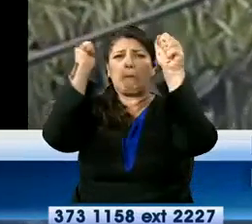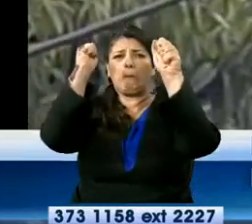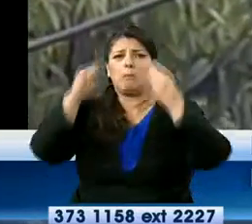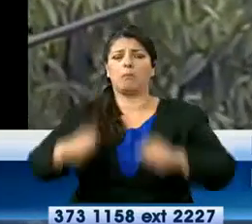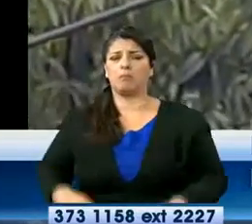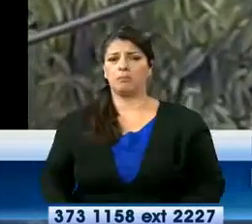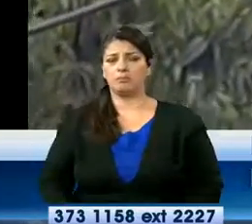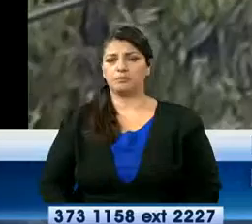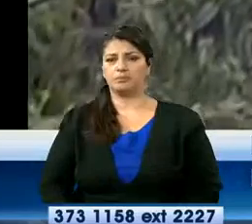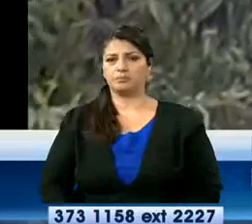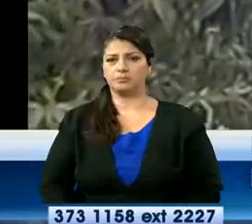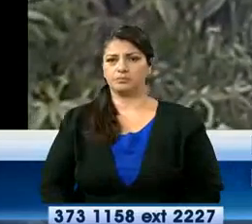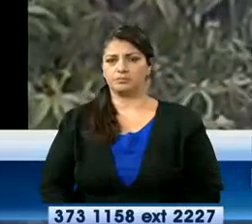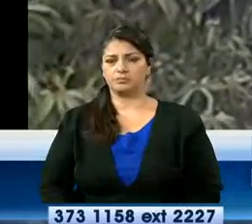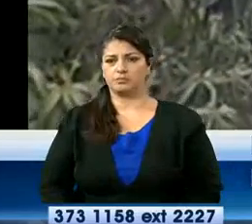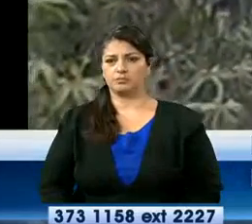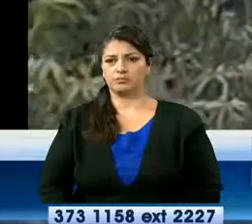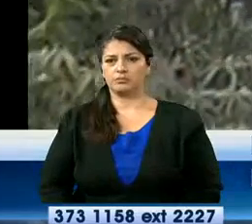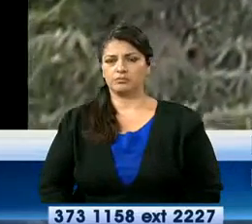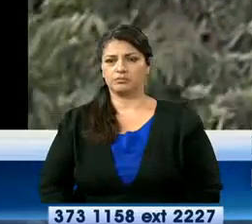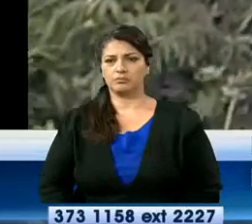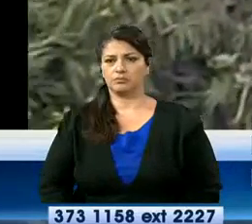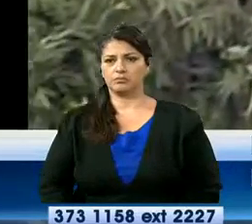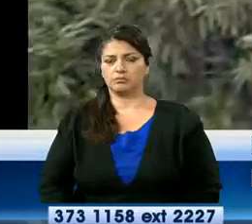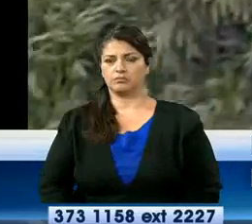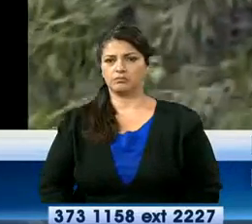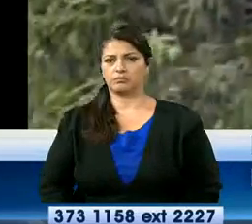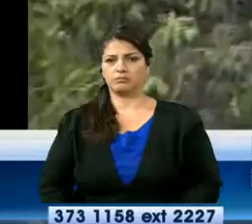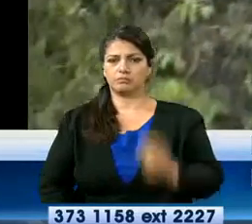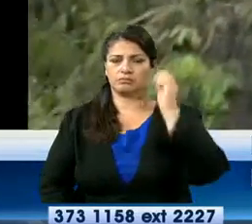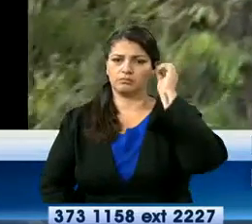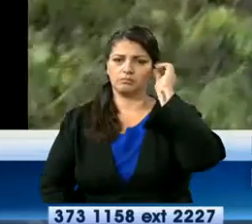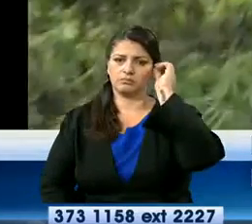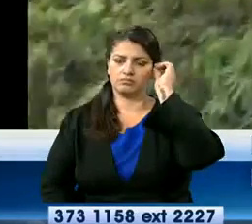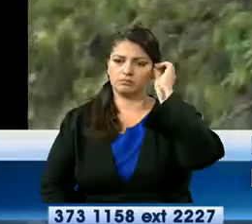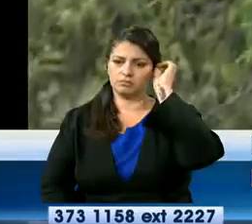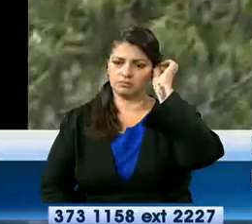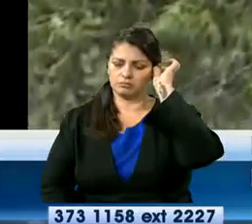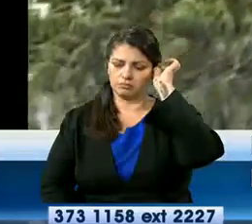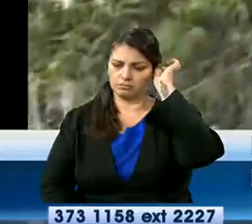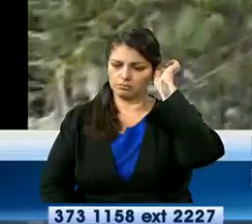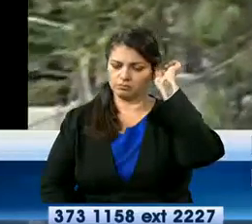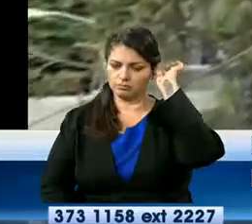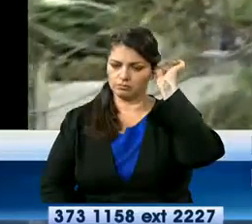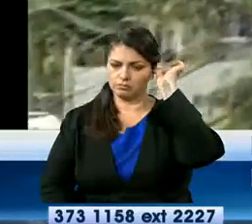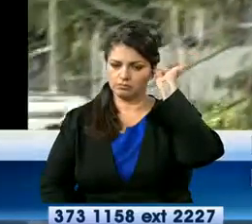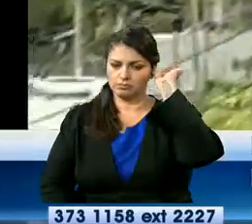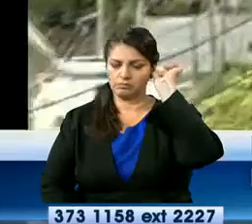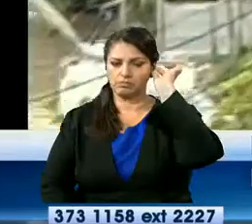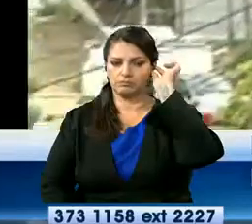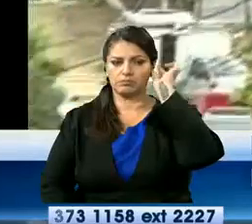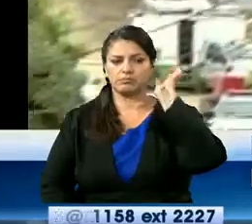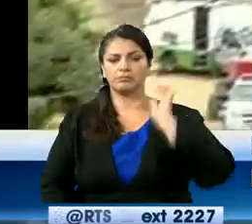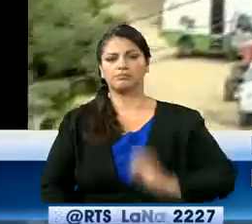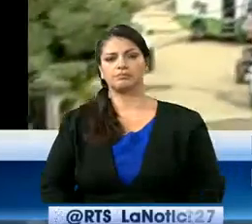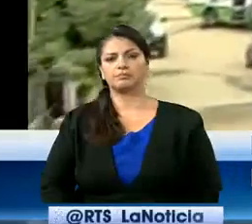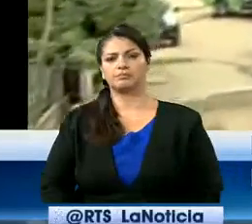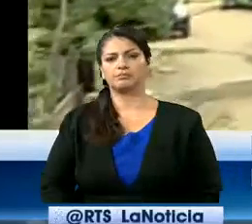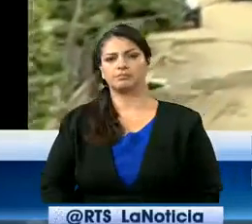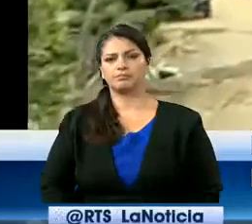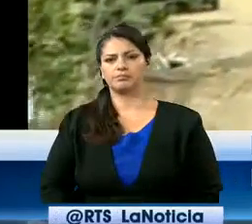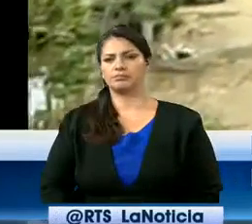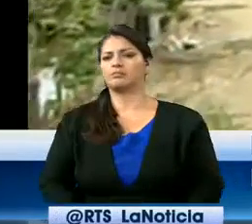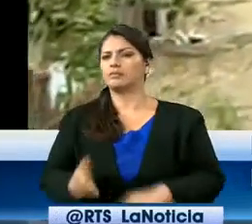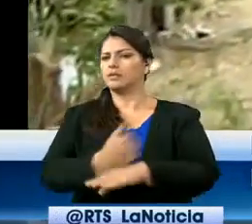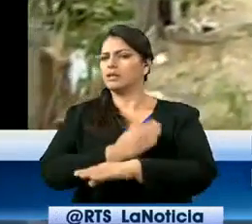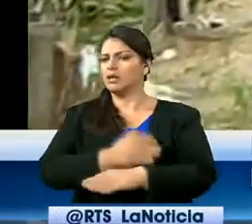alumbró, vinieron otro también, vinieron otro, ahí la dejaron ya prendida. Pero así, la empresa misma puso eso. ¿Qué no venimos hablando nosotros? Que la empresa